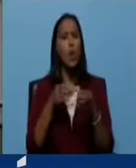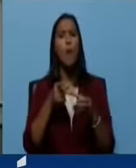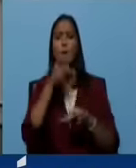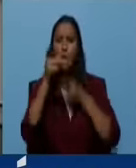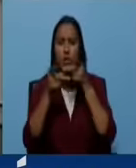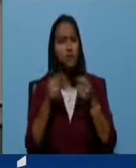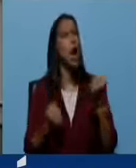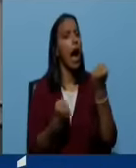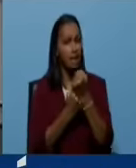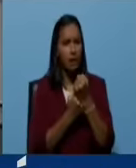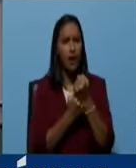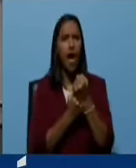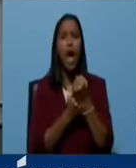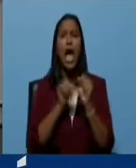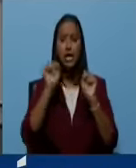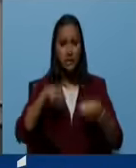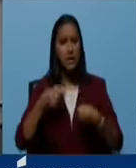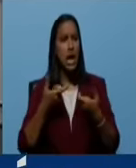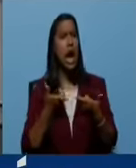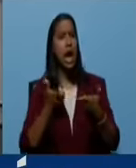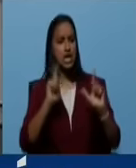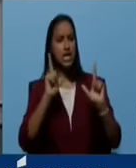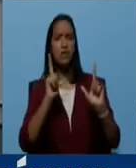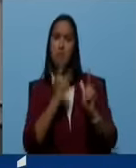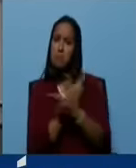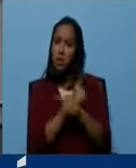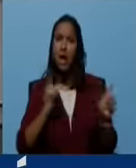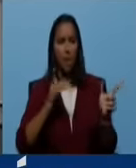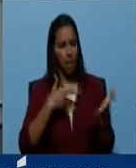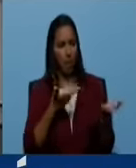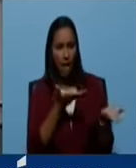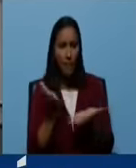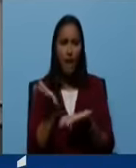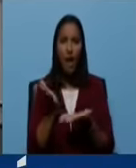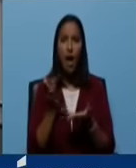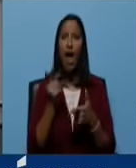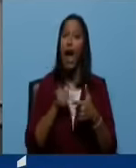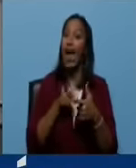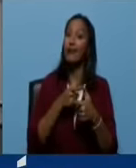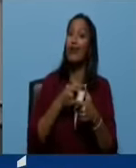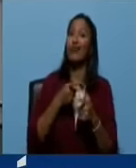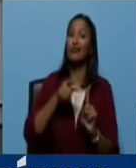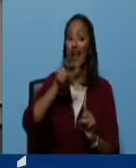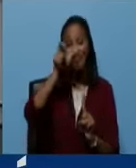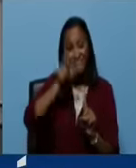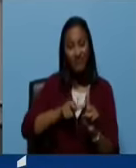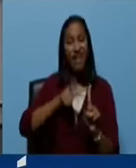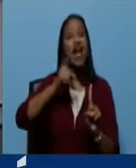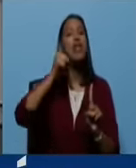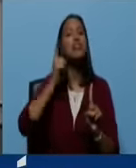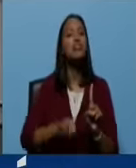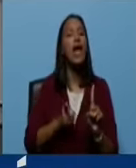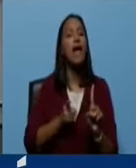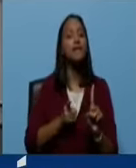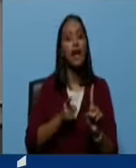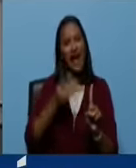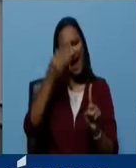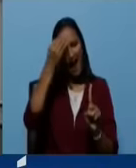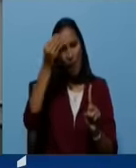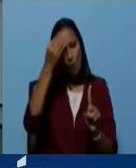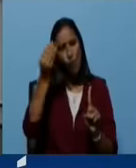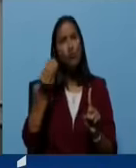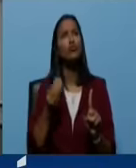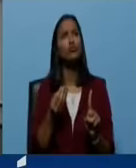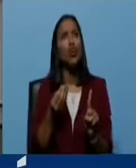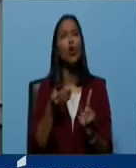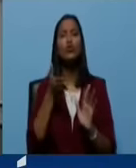ese mismo Estado venezolano, con esas mismas instituciones democráticas, tiene que ser de más de bueno para